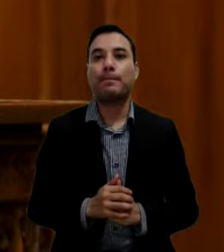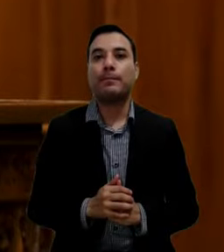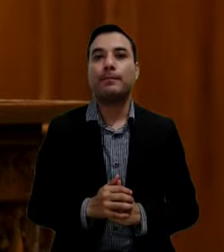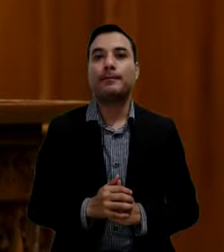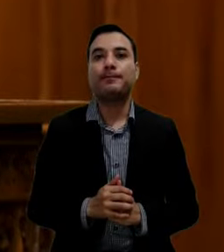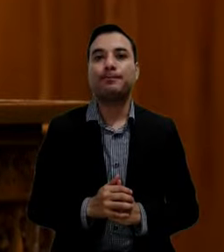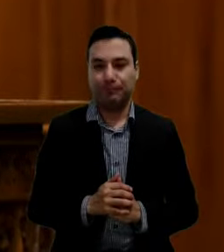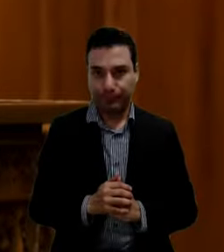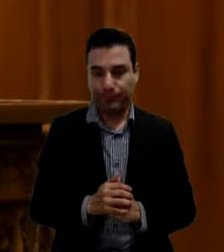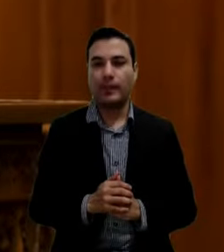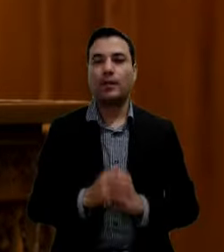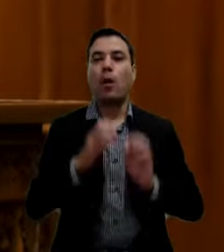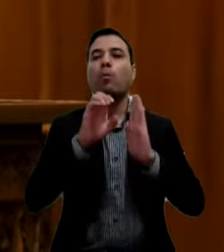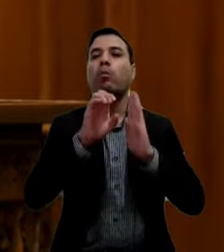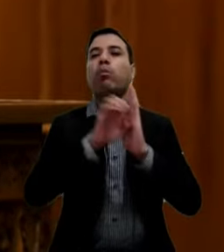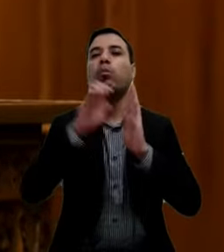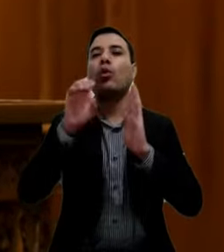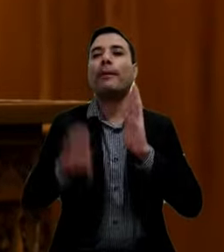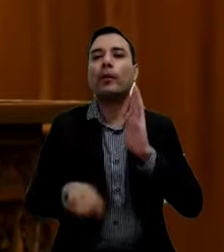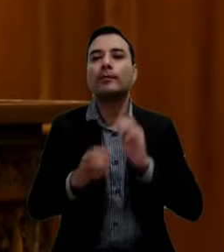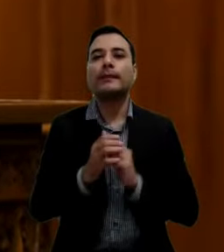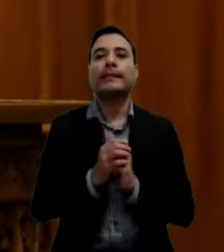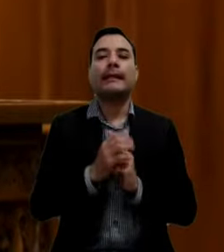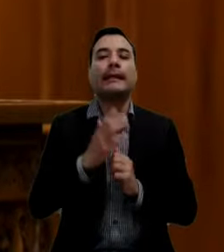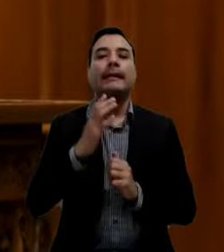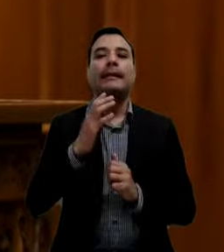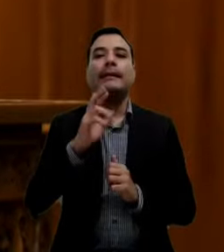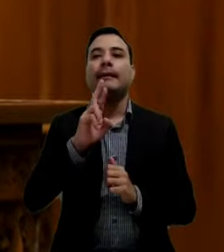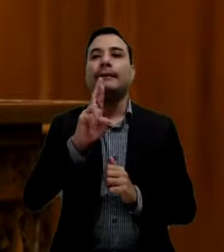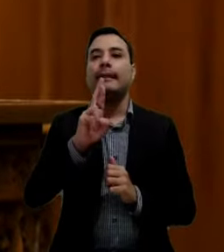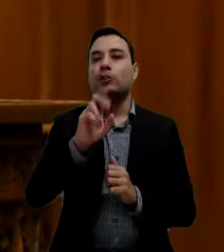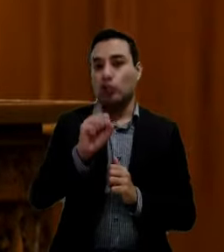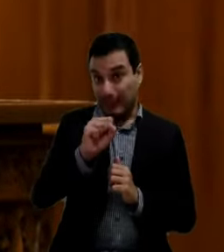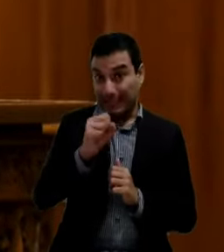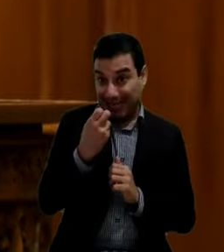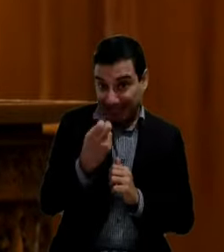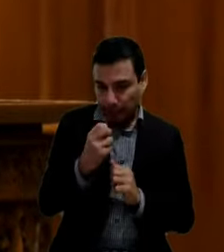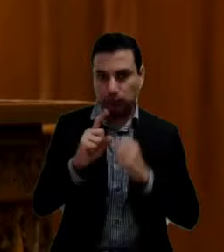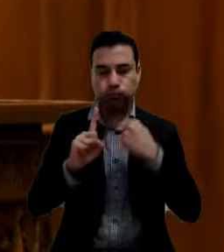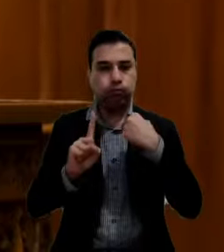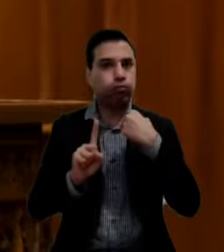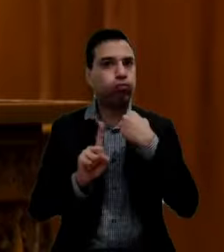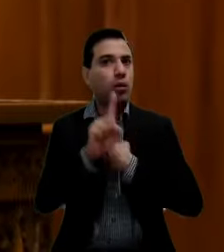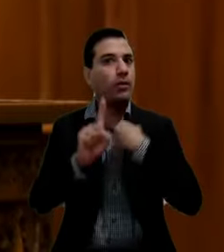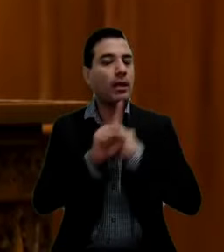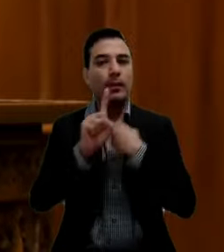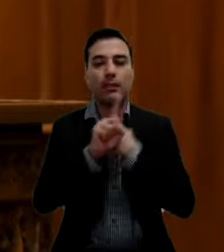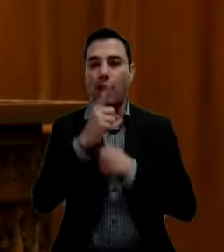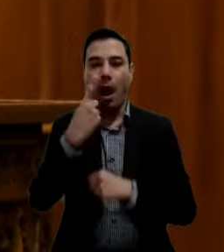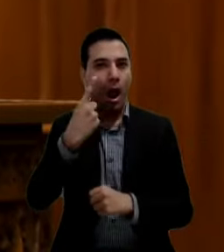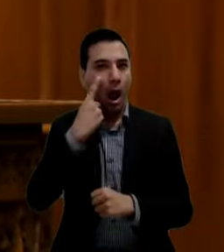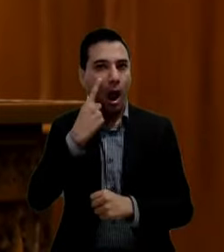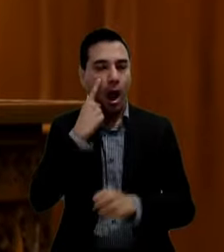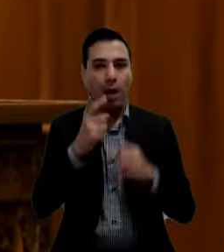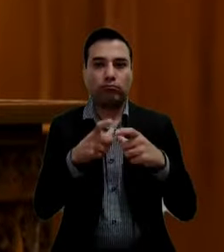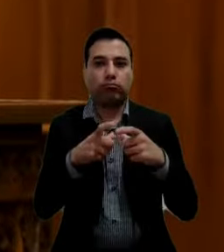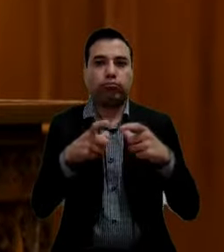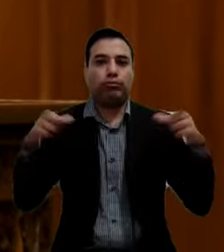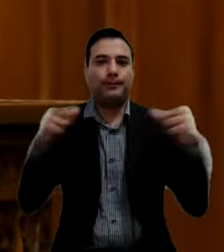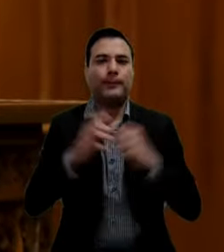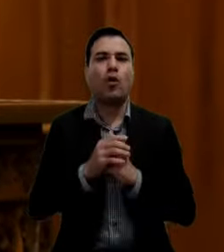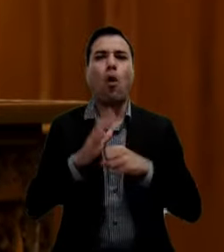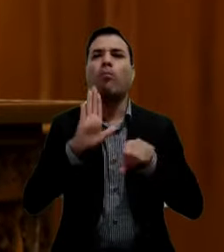como lo es la que se configura en las redes sociales, es un problema cada vez más común en nuestra sociedad, pues a través de estas